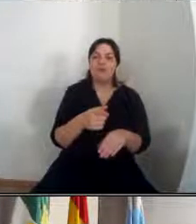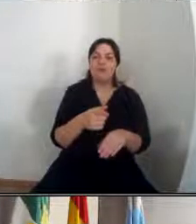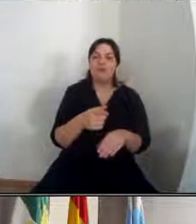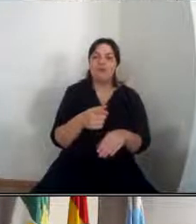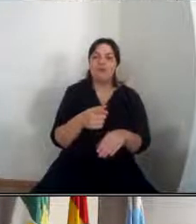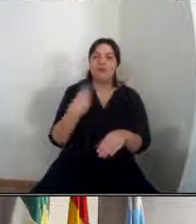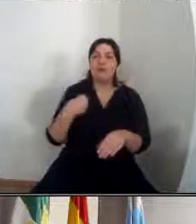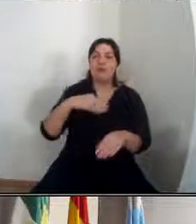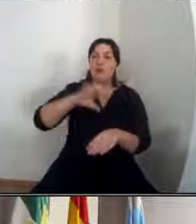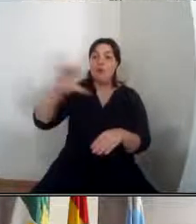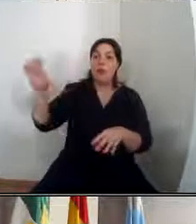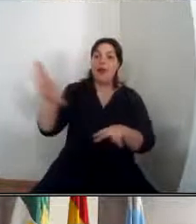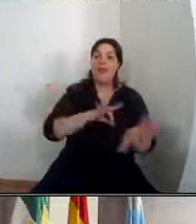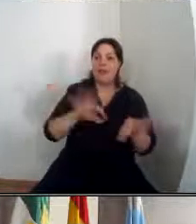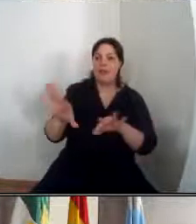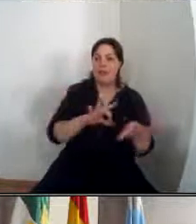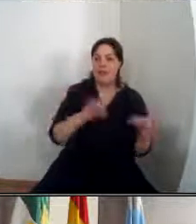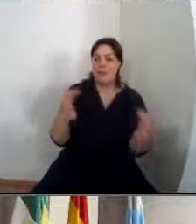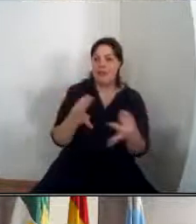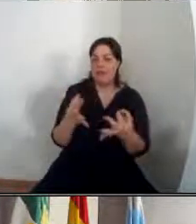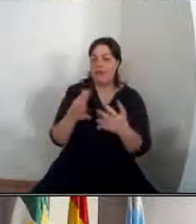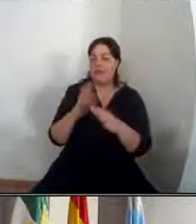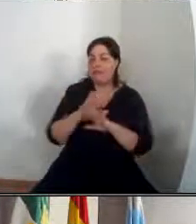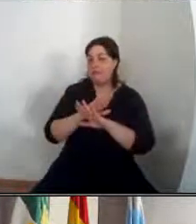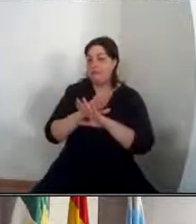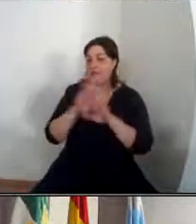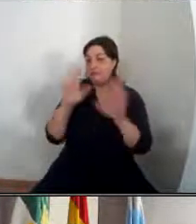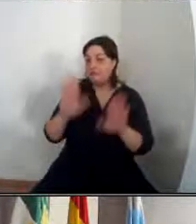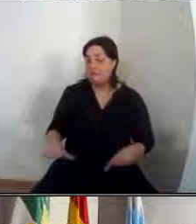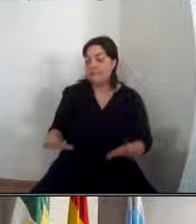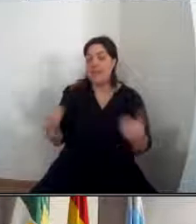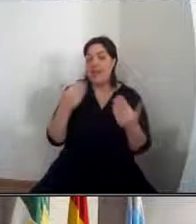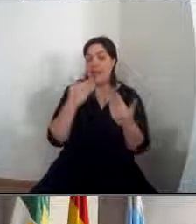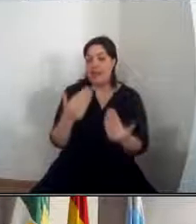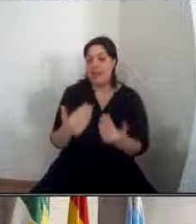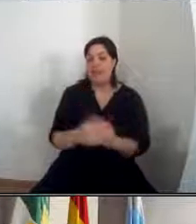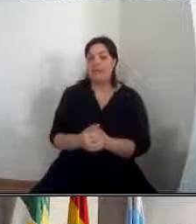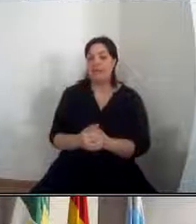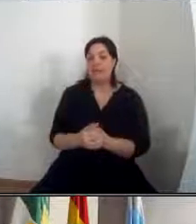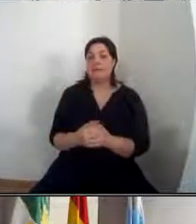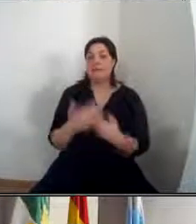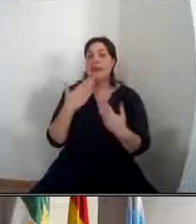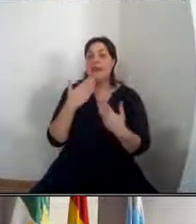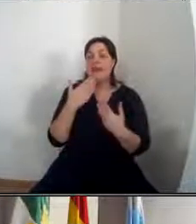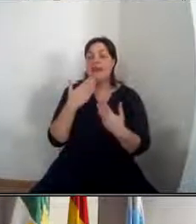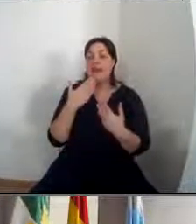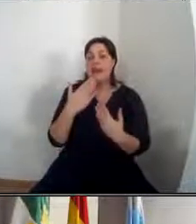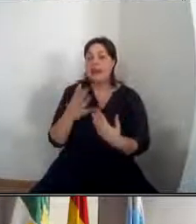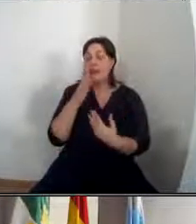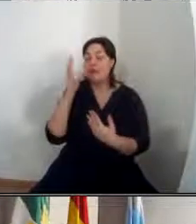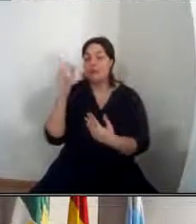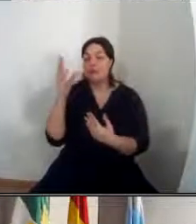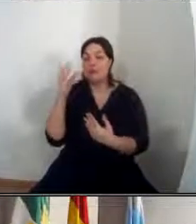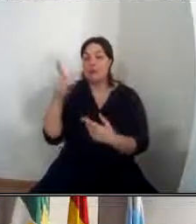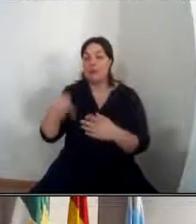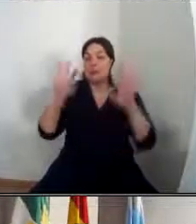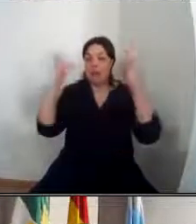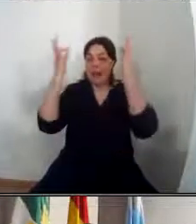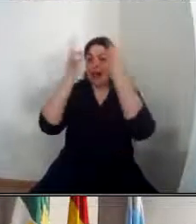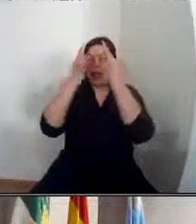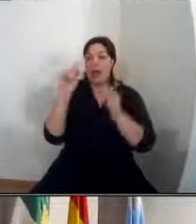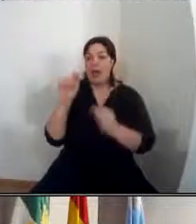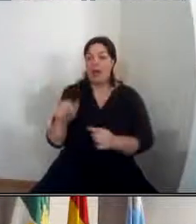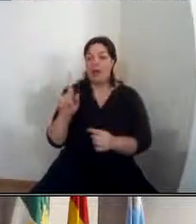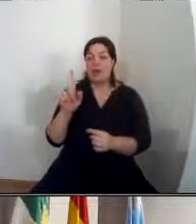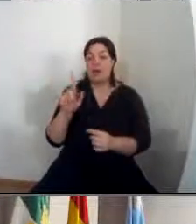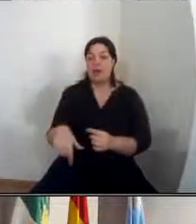Europa los que decidan. En definitiva, gracias. Gracias por vuestra contribución, por este seminario, este